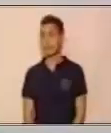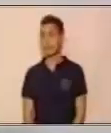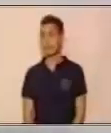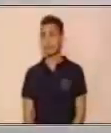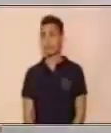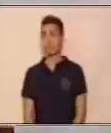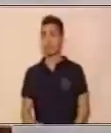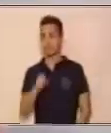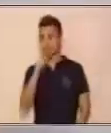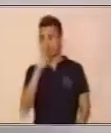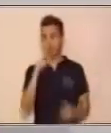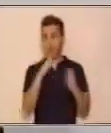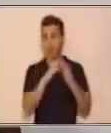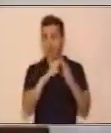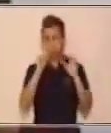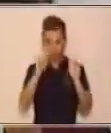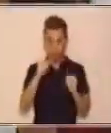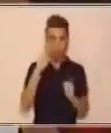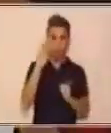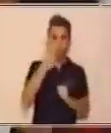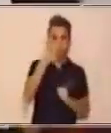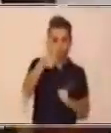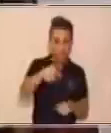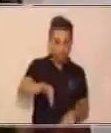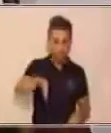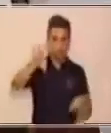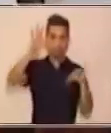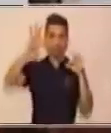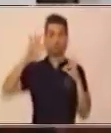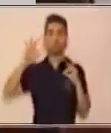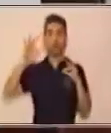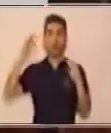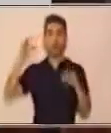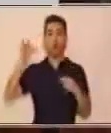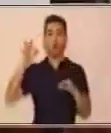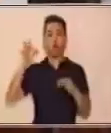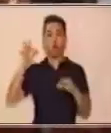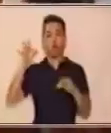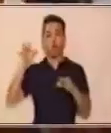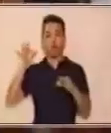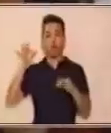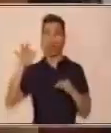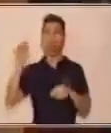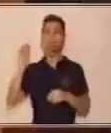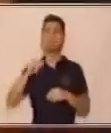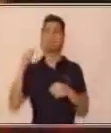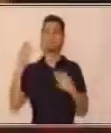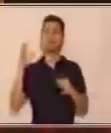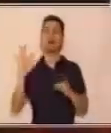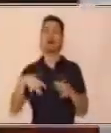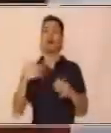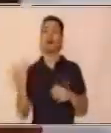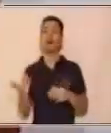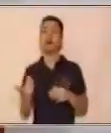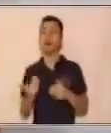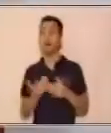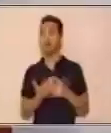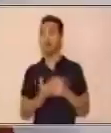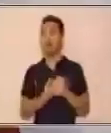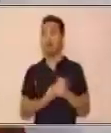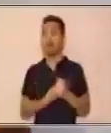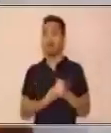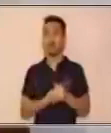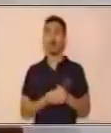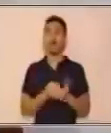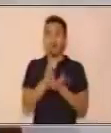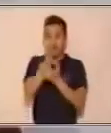casa busques una hoja y esa hoja la vamos a dividir a la